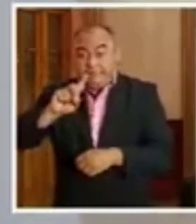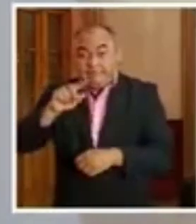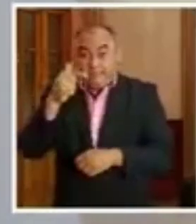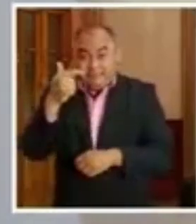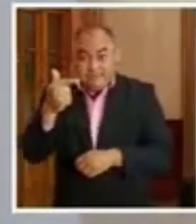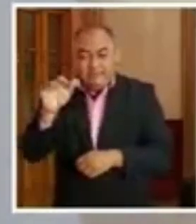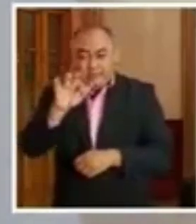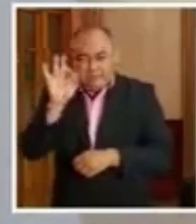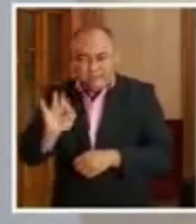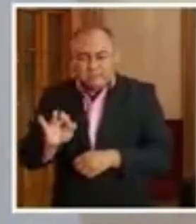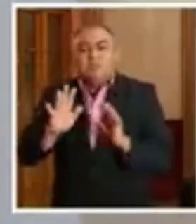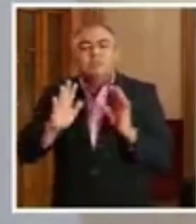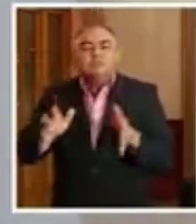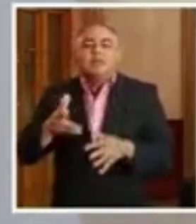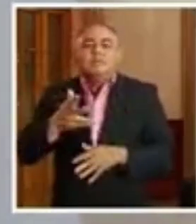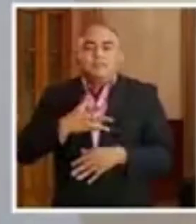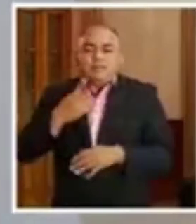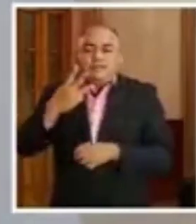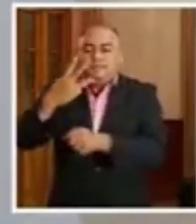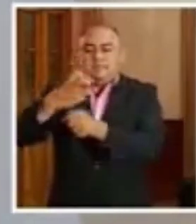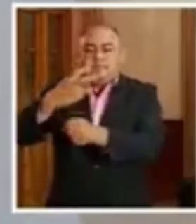37% ya tiene la tercera.